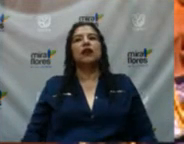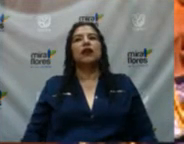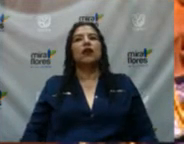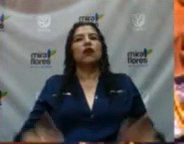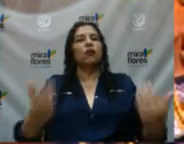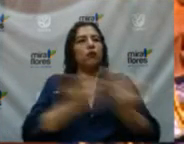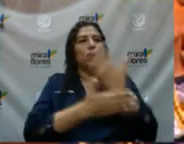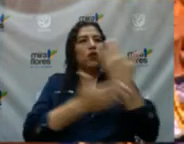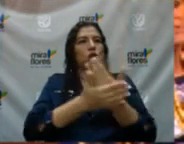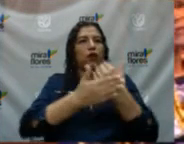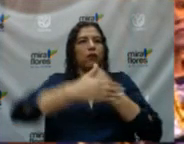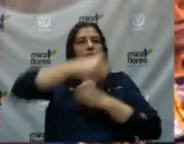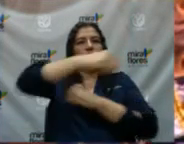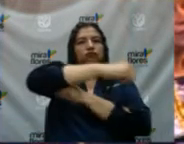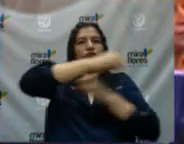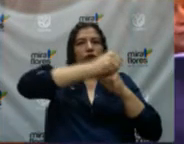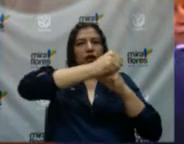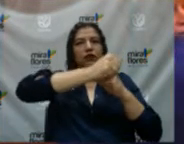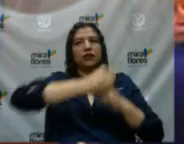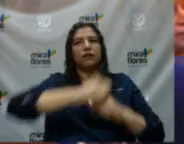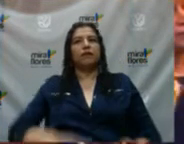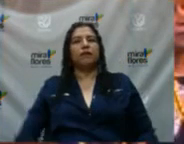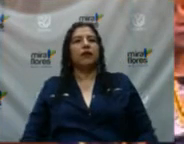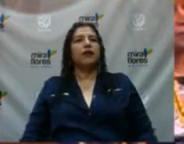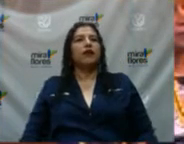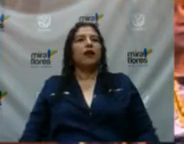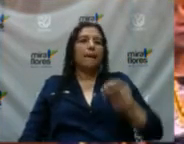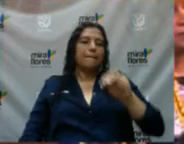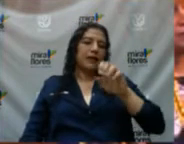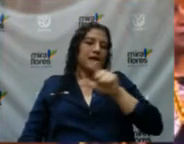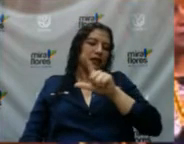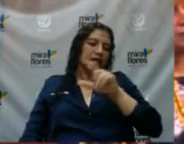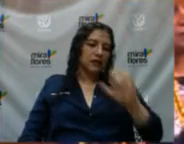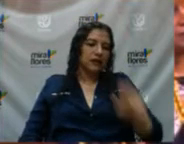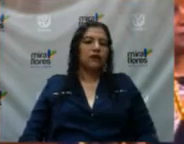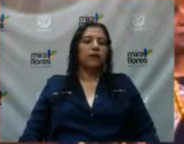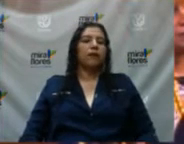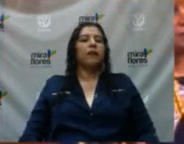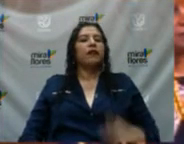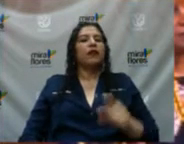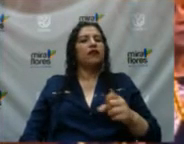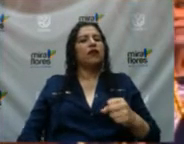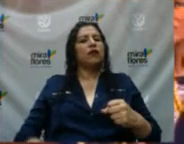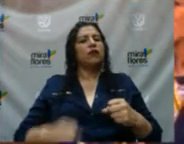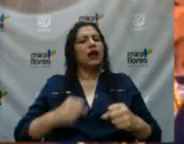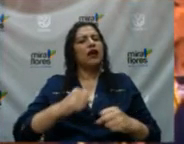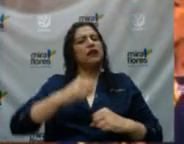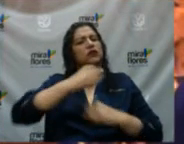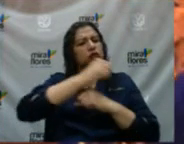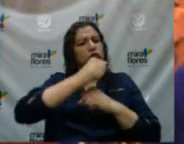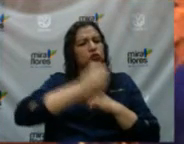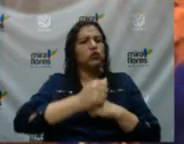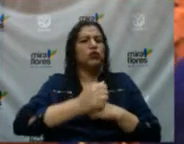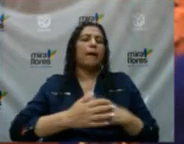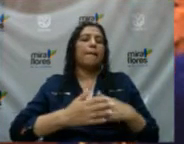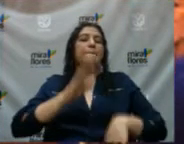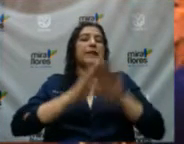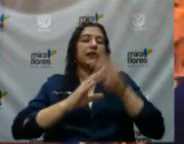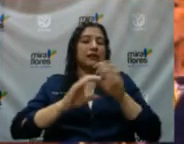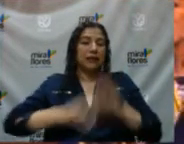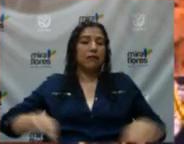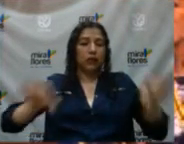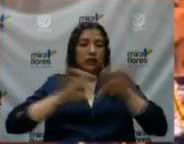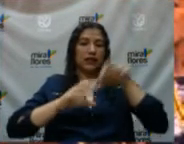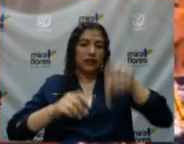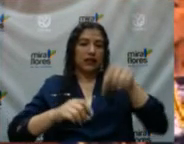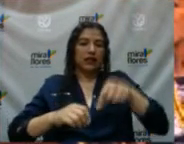puente mellizo del Villena Rey, considerada la infraestructura vial más importante de los últimos 50 años aquí